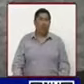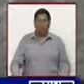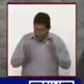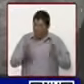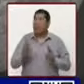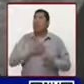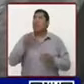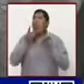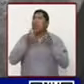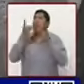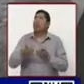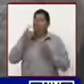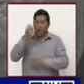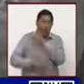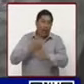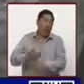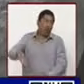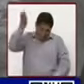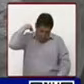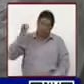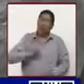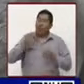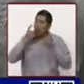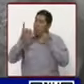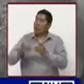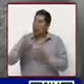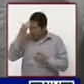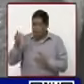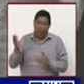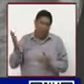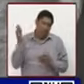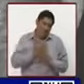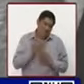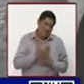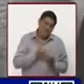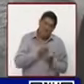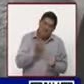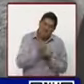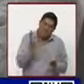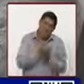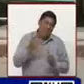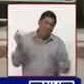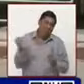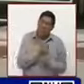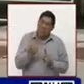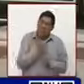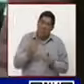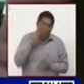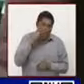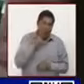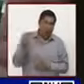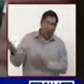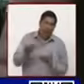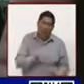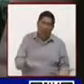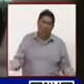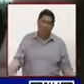Mi denuncia es desde el año pasado. Yo he denunciado por violencia psicológica y física y sexual.